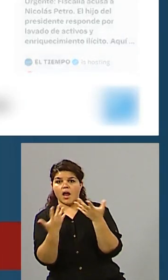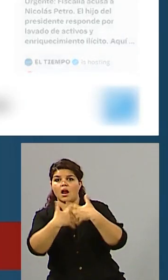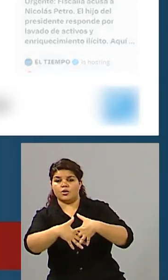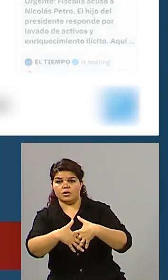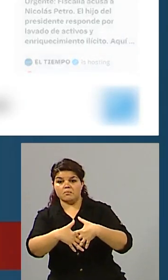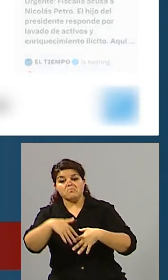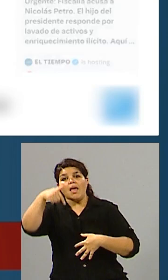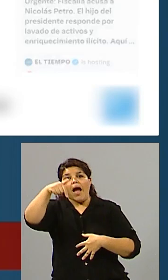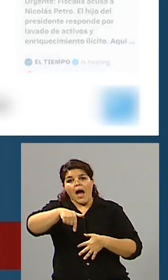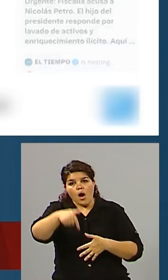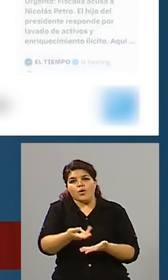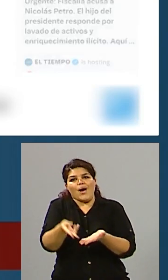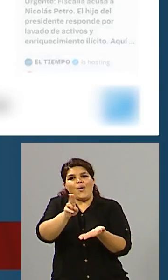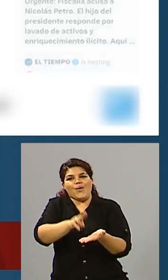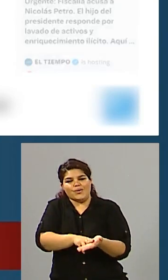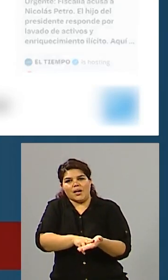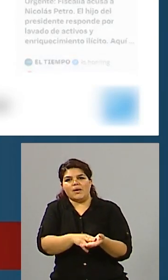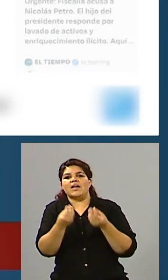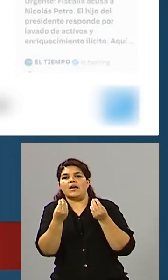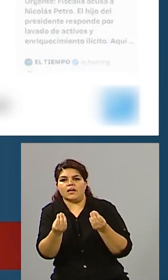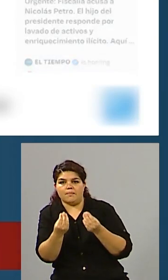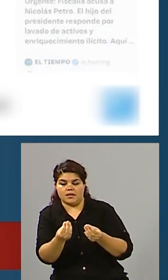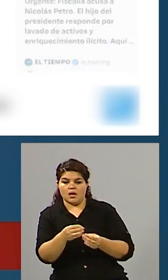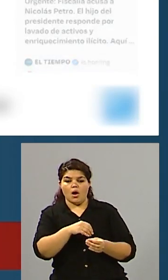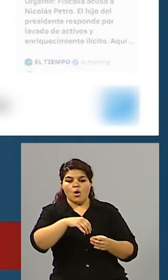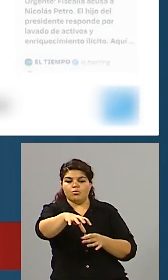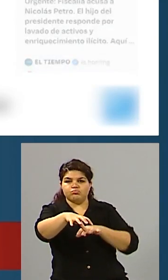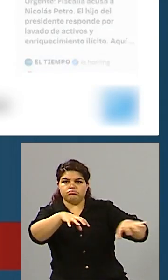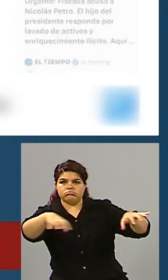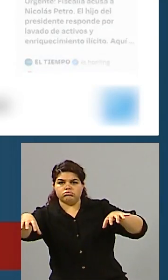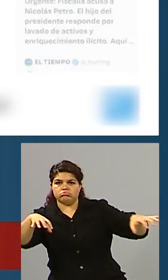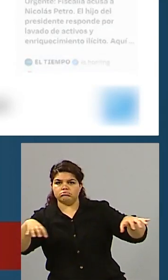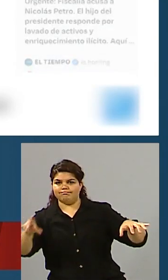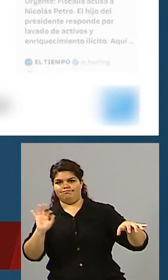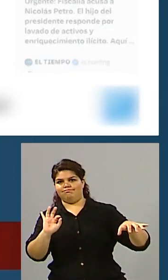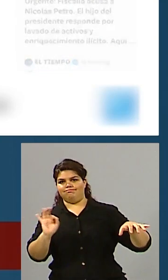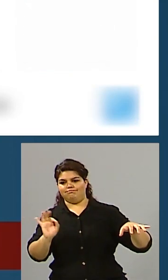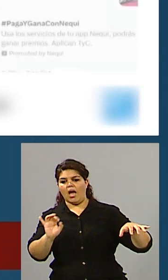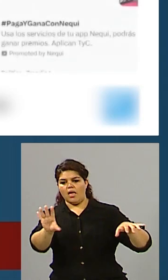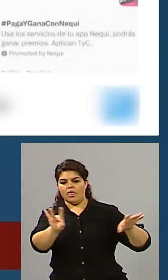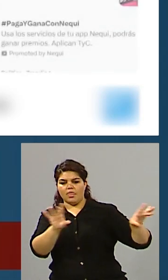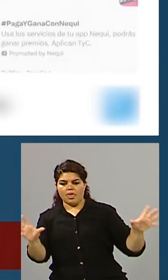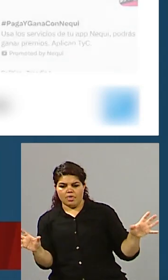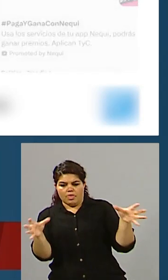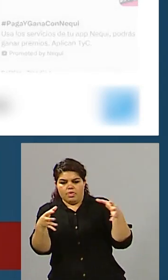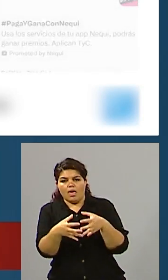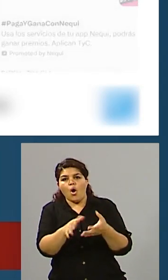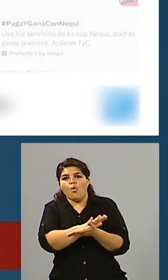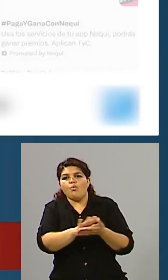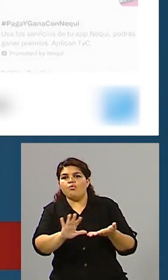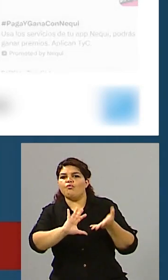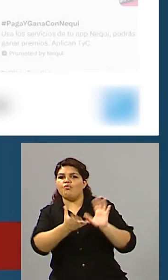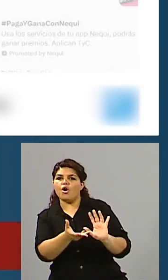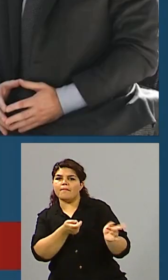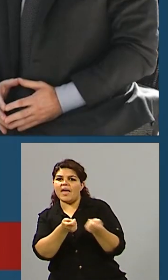la política. Ya los registros que nos guiaban, al menos hasta hace 6 meses atrás,